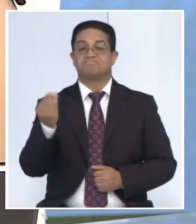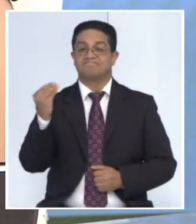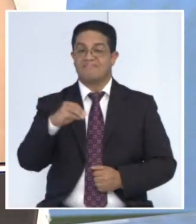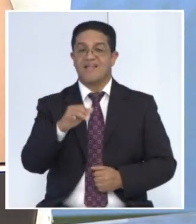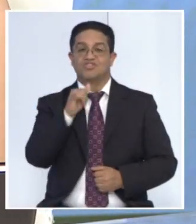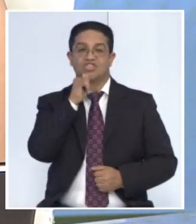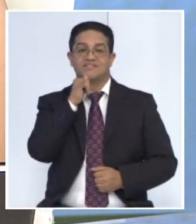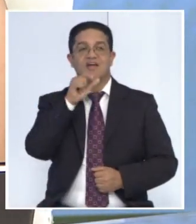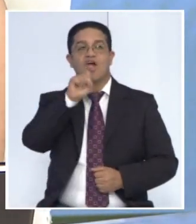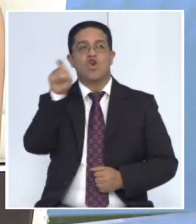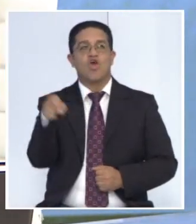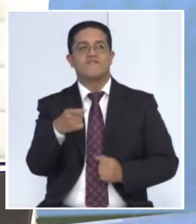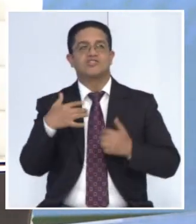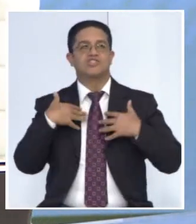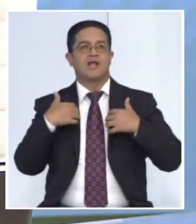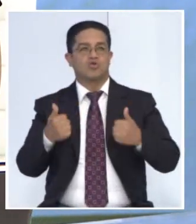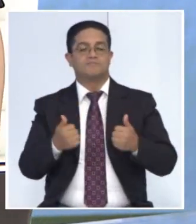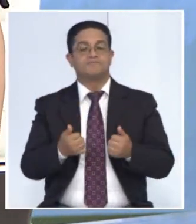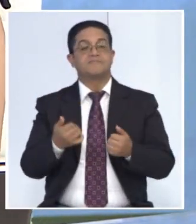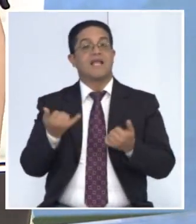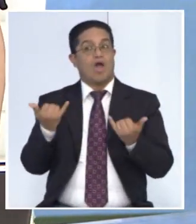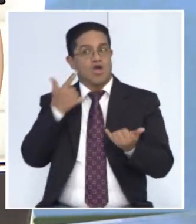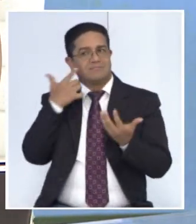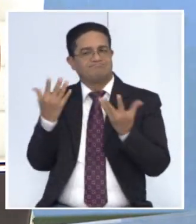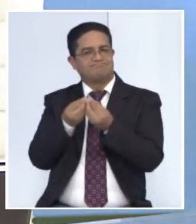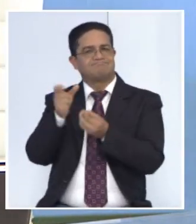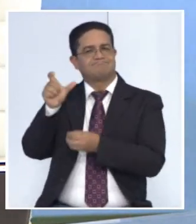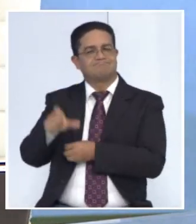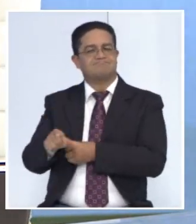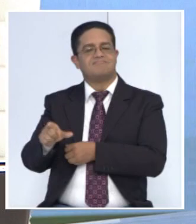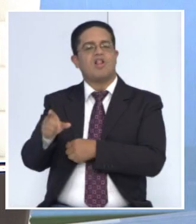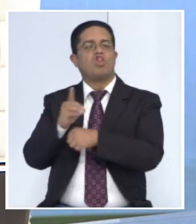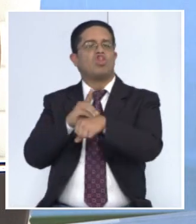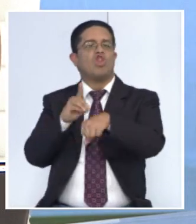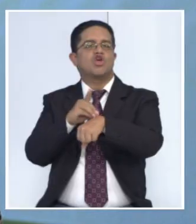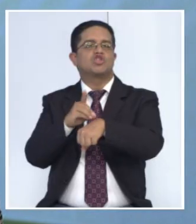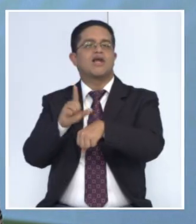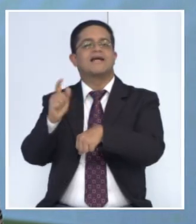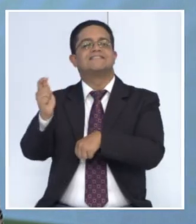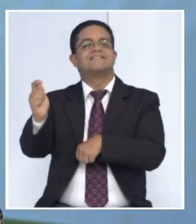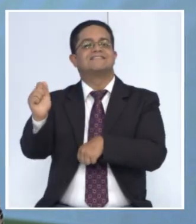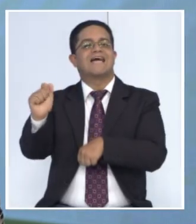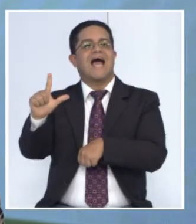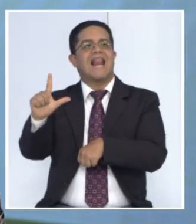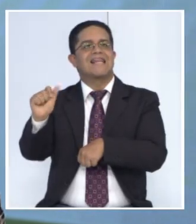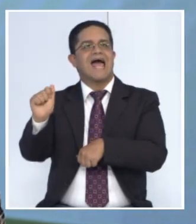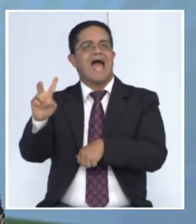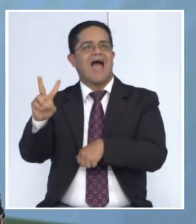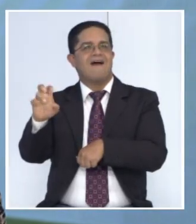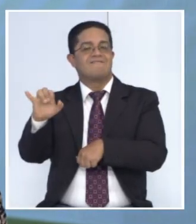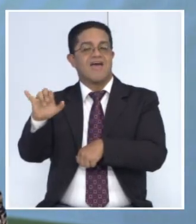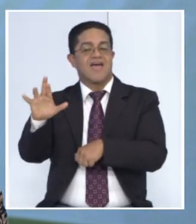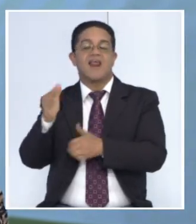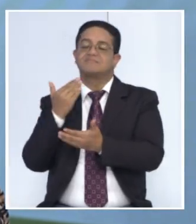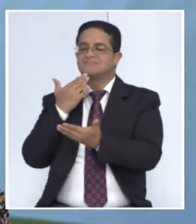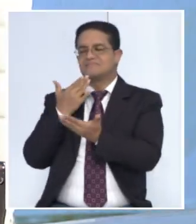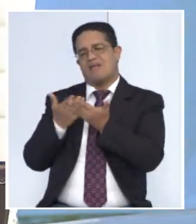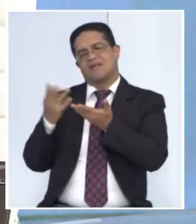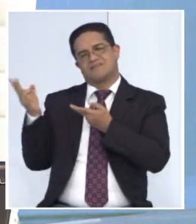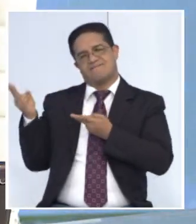Noticias Globovisión Salud nos acompaña el día de hoy Lía Talavera, quien es hemoterapista. Gracias por